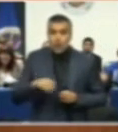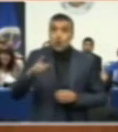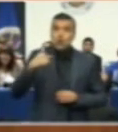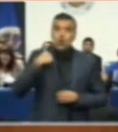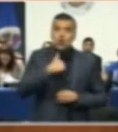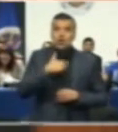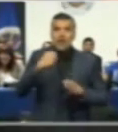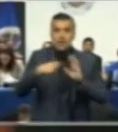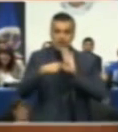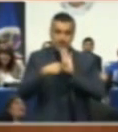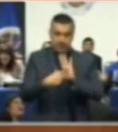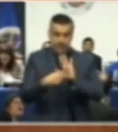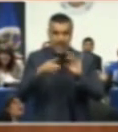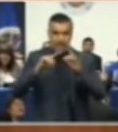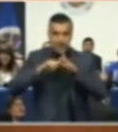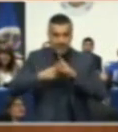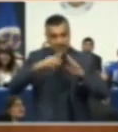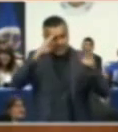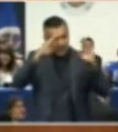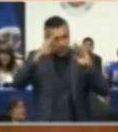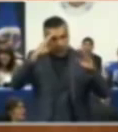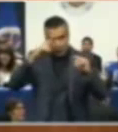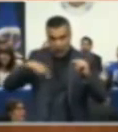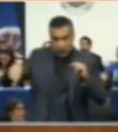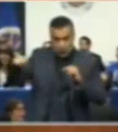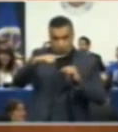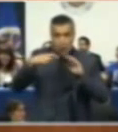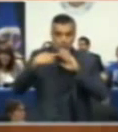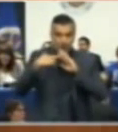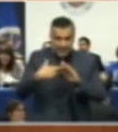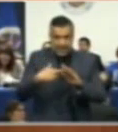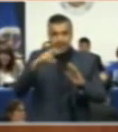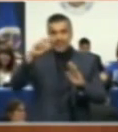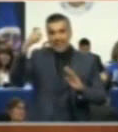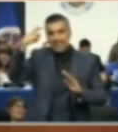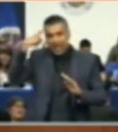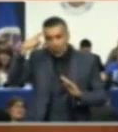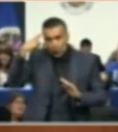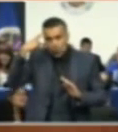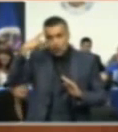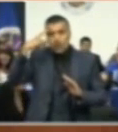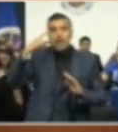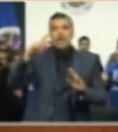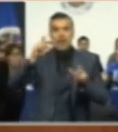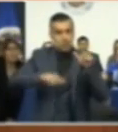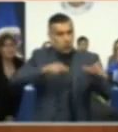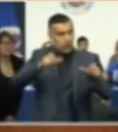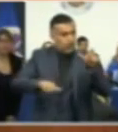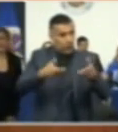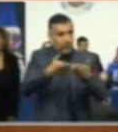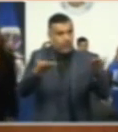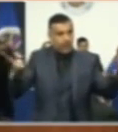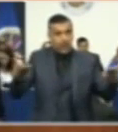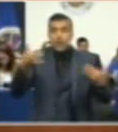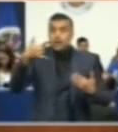Quisiéramos empezar saludando a todos, a los representantes del Estado, al público en general, y